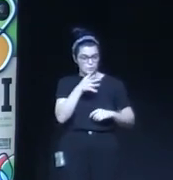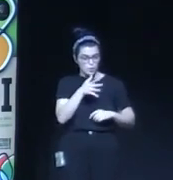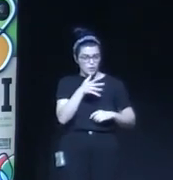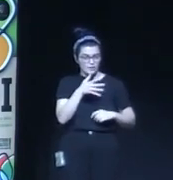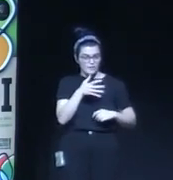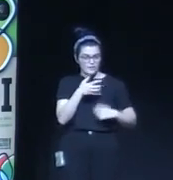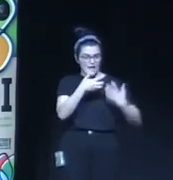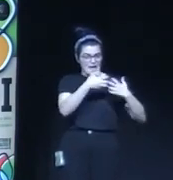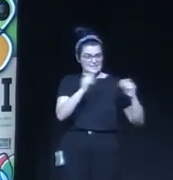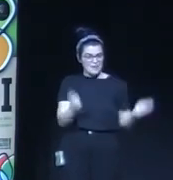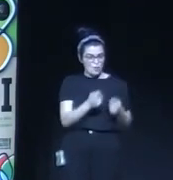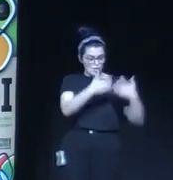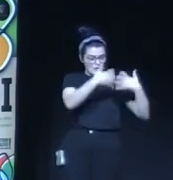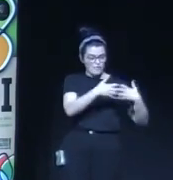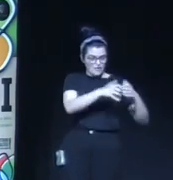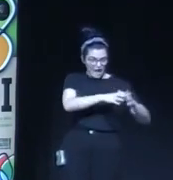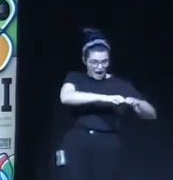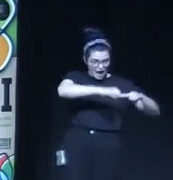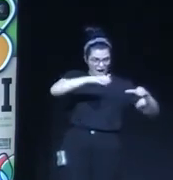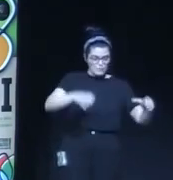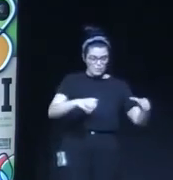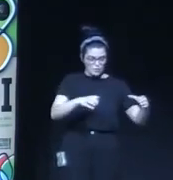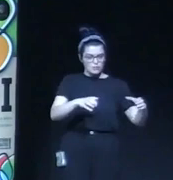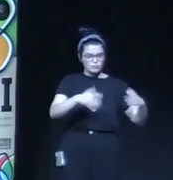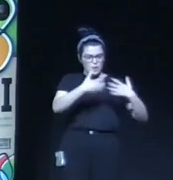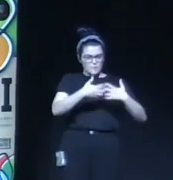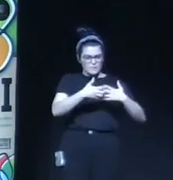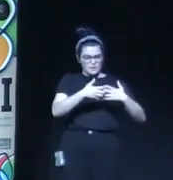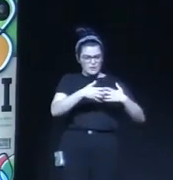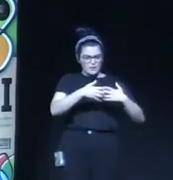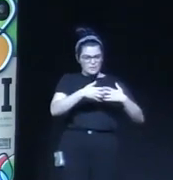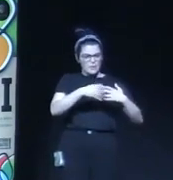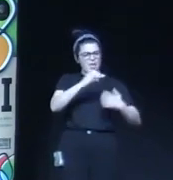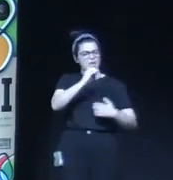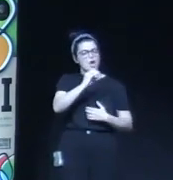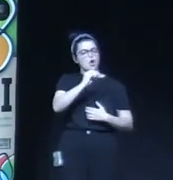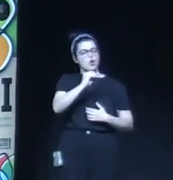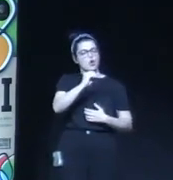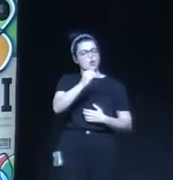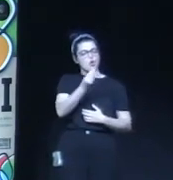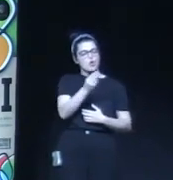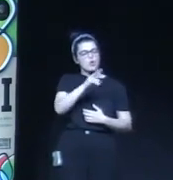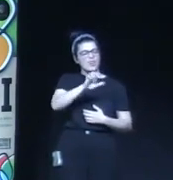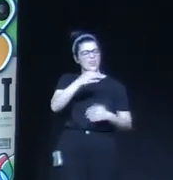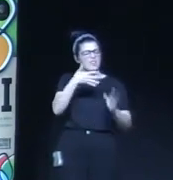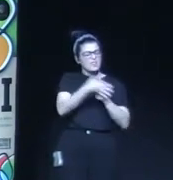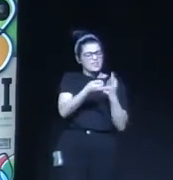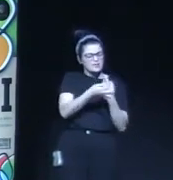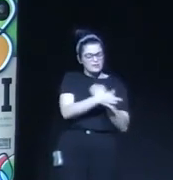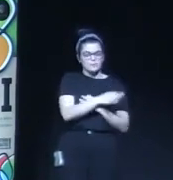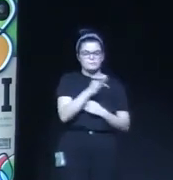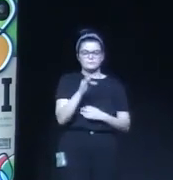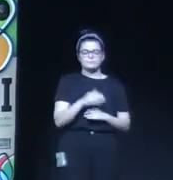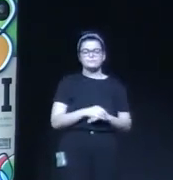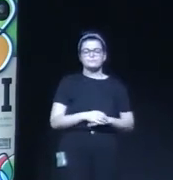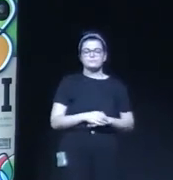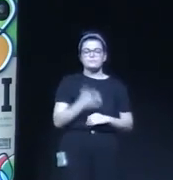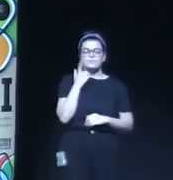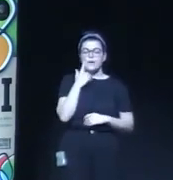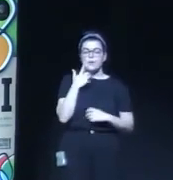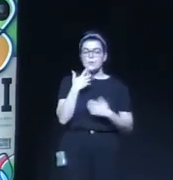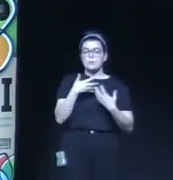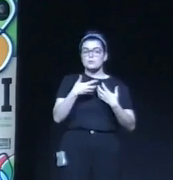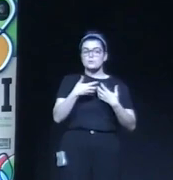ampliación para una planta de coque. De coque, sí. ¿Qué es esto de la planta de coque? A ver, Petronor, desde que empieza ha ido